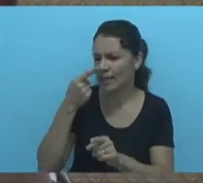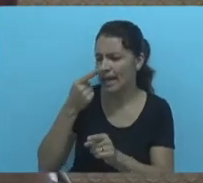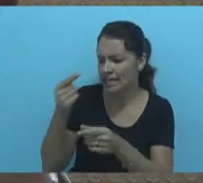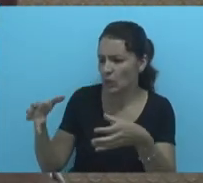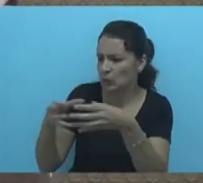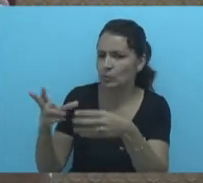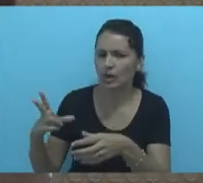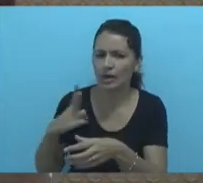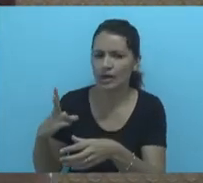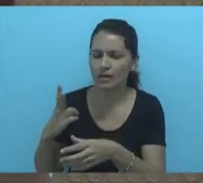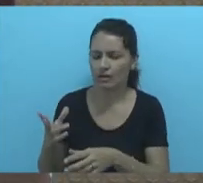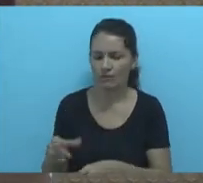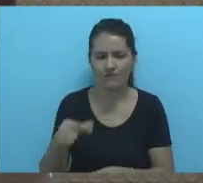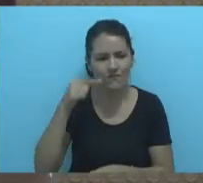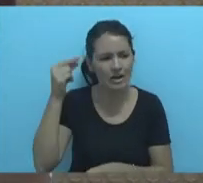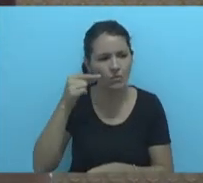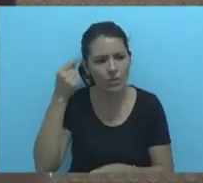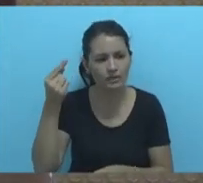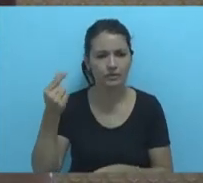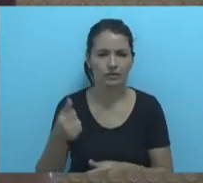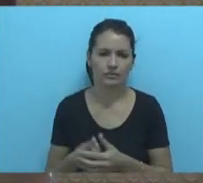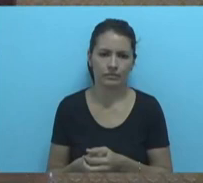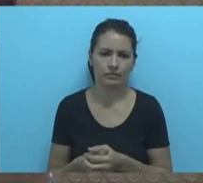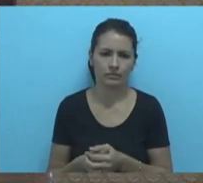minoritarios. ¡Una vergüenza!